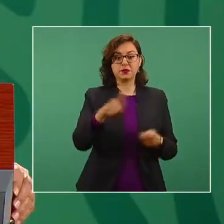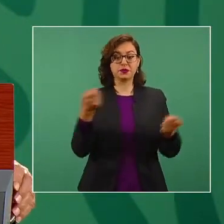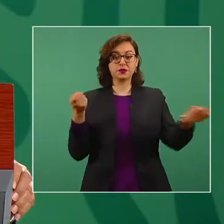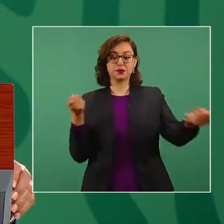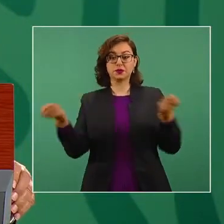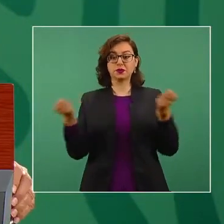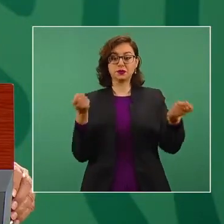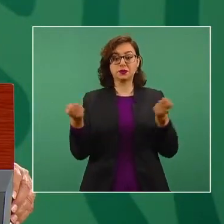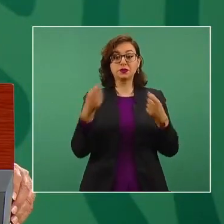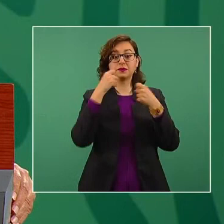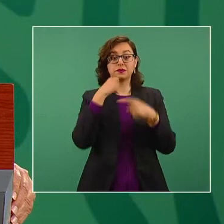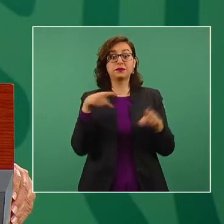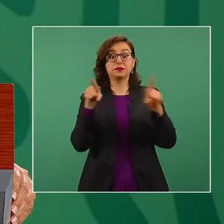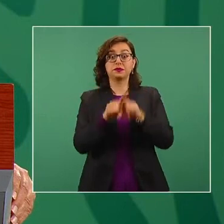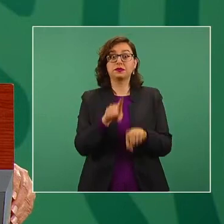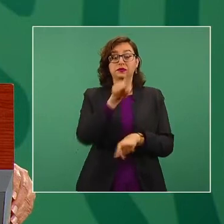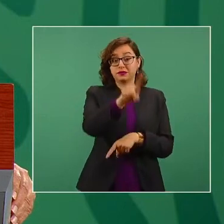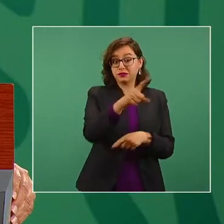hasta los reclusorios.